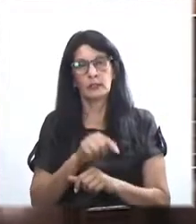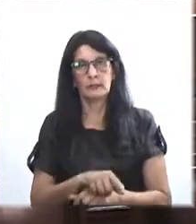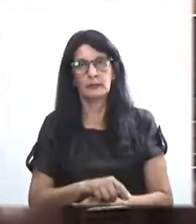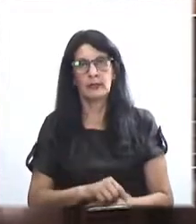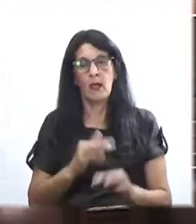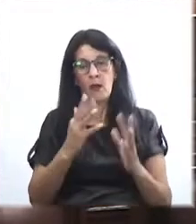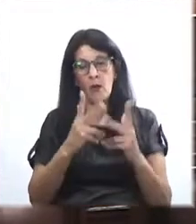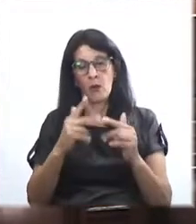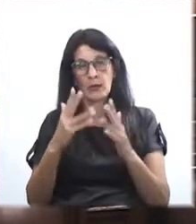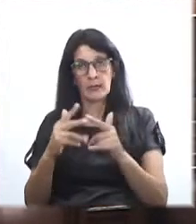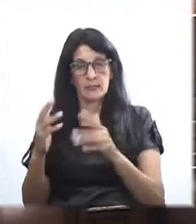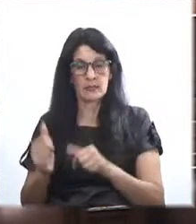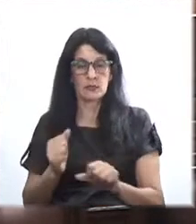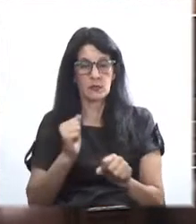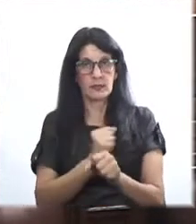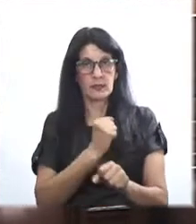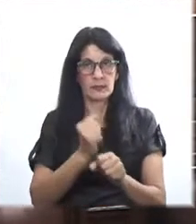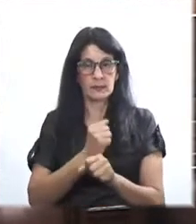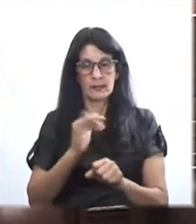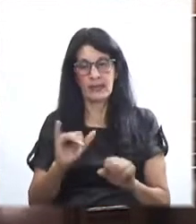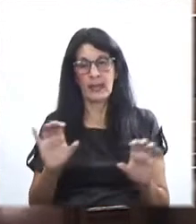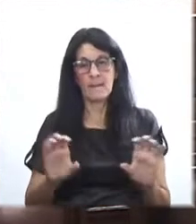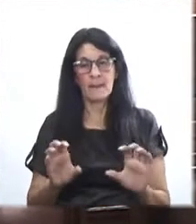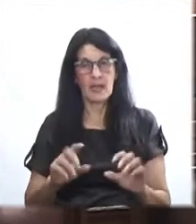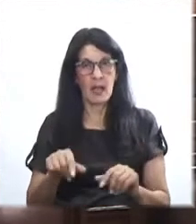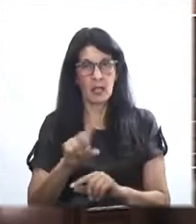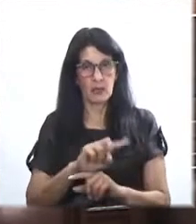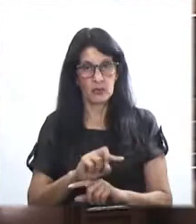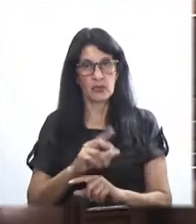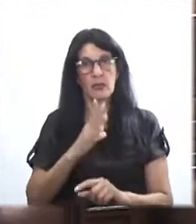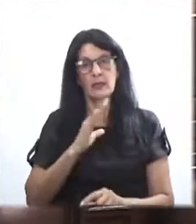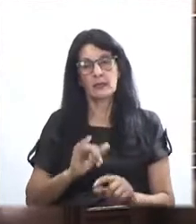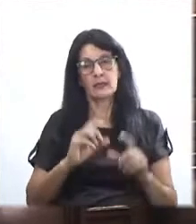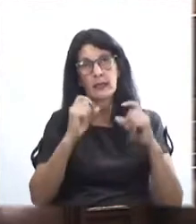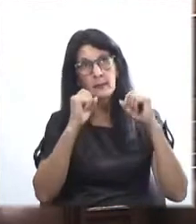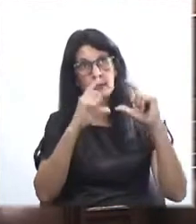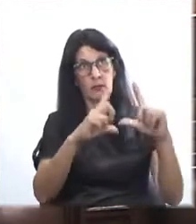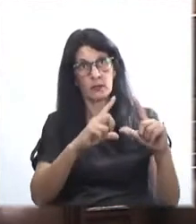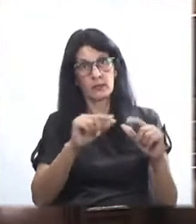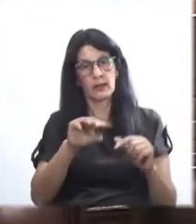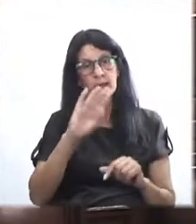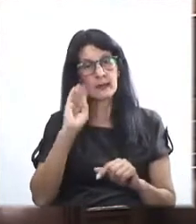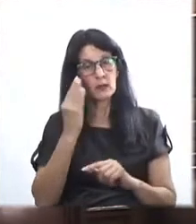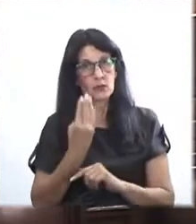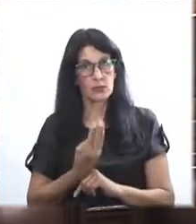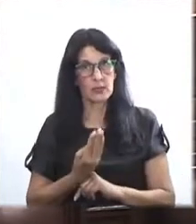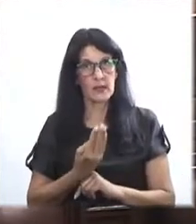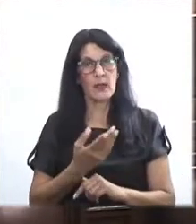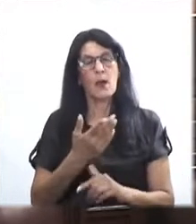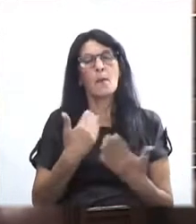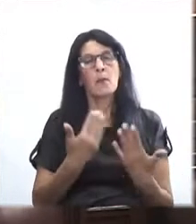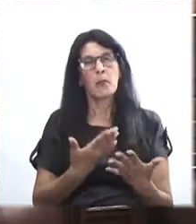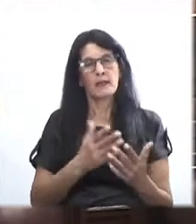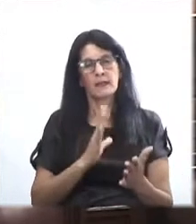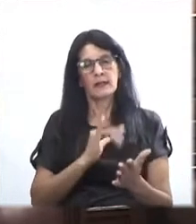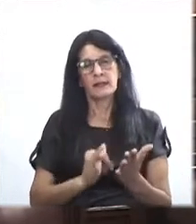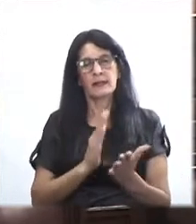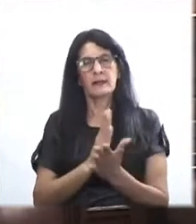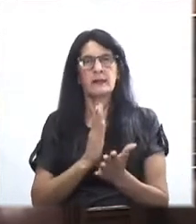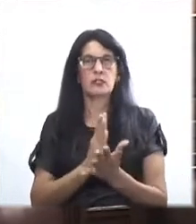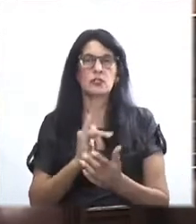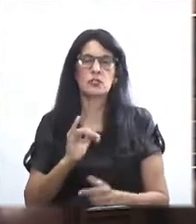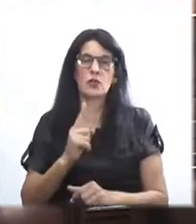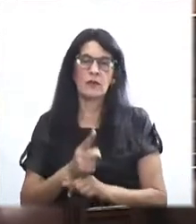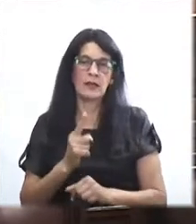Las organizaciones de trabajadores y empleadores que tengan personalidad jurídica reconocida serán capaces de derechos y